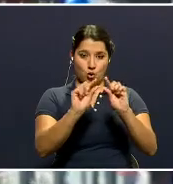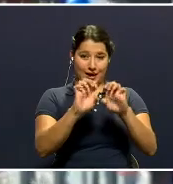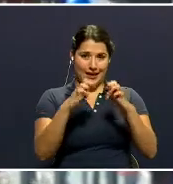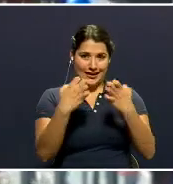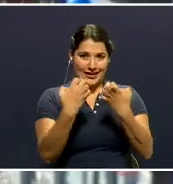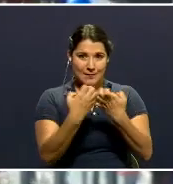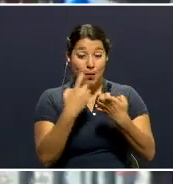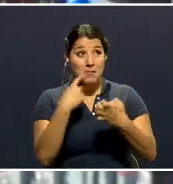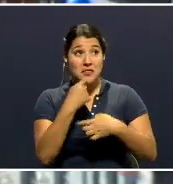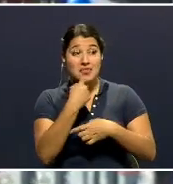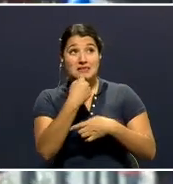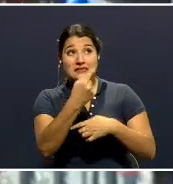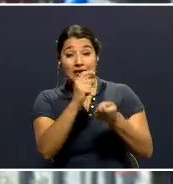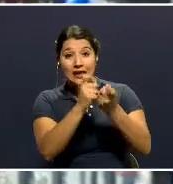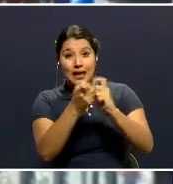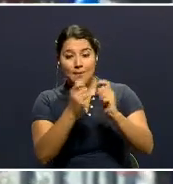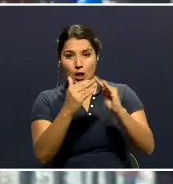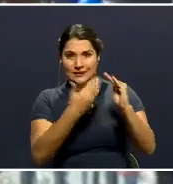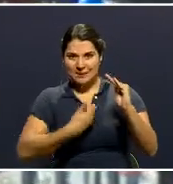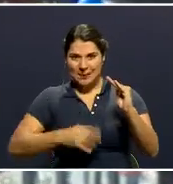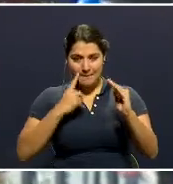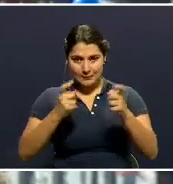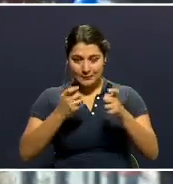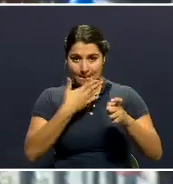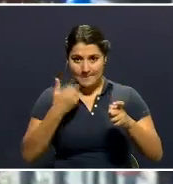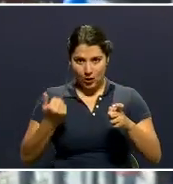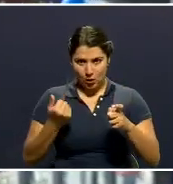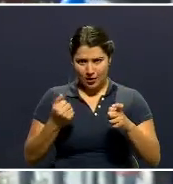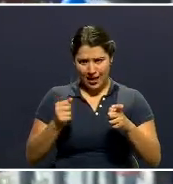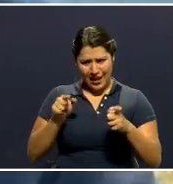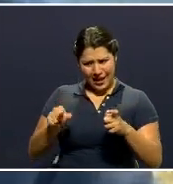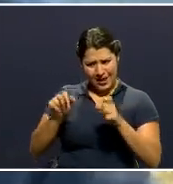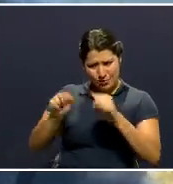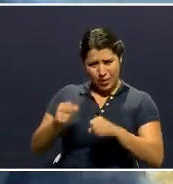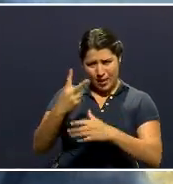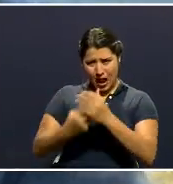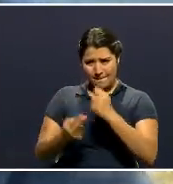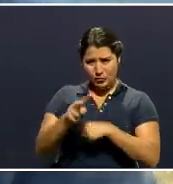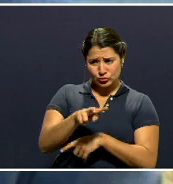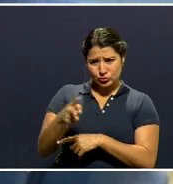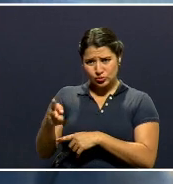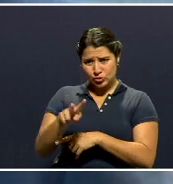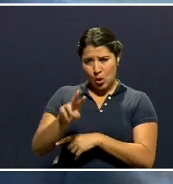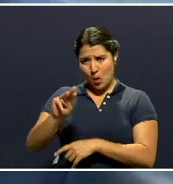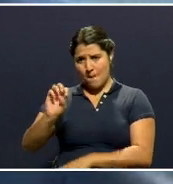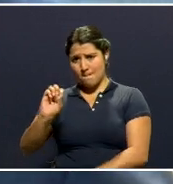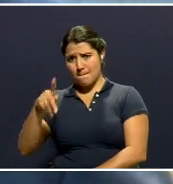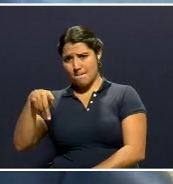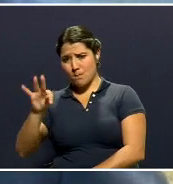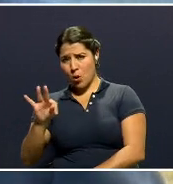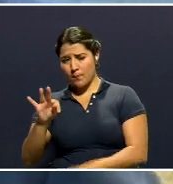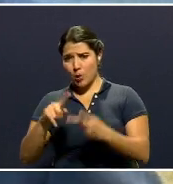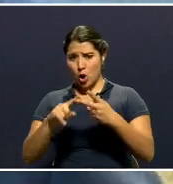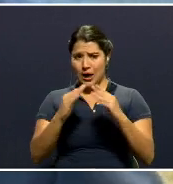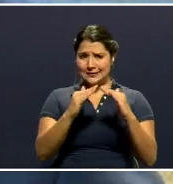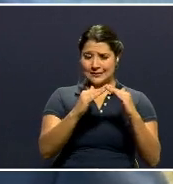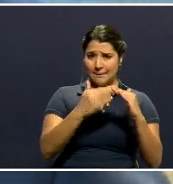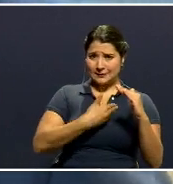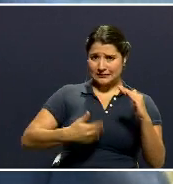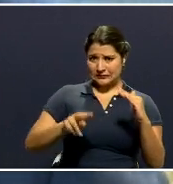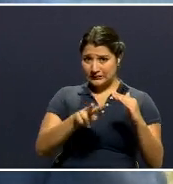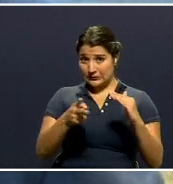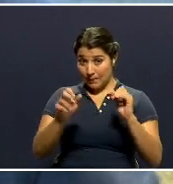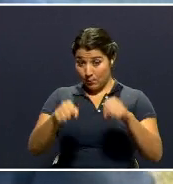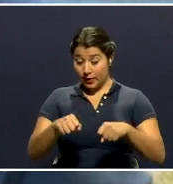continuar con la reactivación, ahora con el recargo que tiene el ministro Méndez Mata? Creo que, digamos, sí se corre un riesgo de que